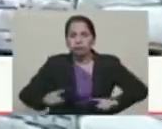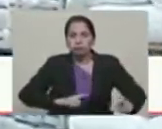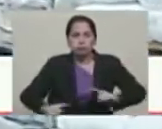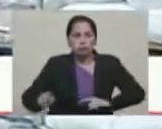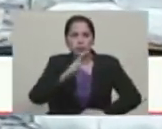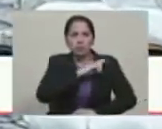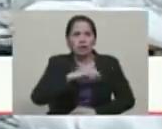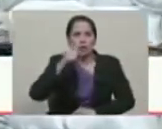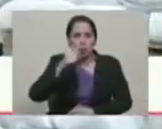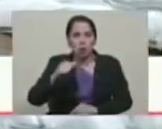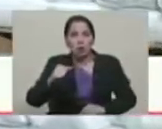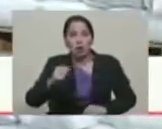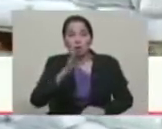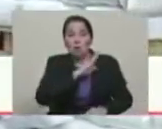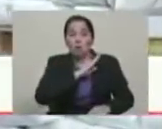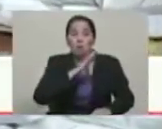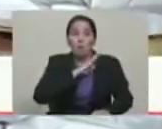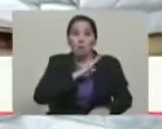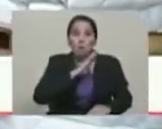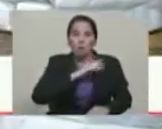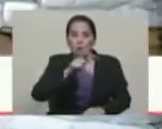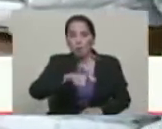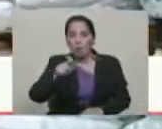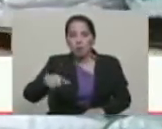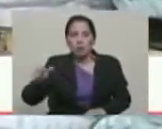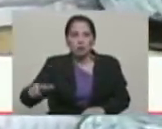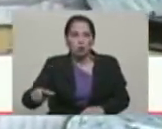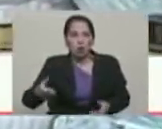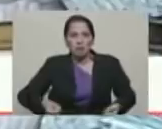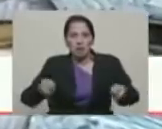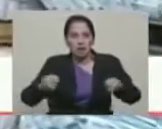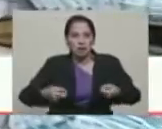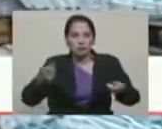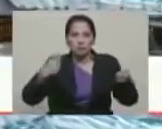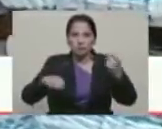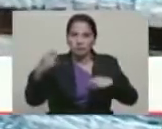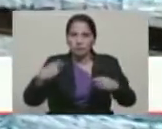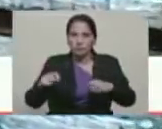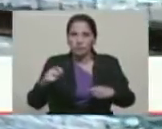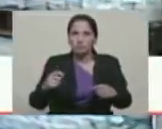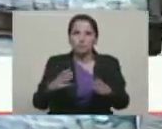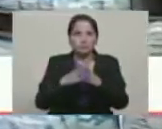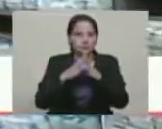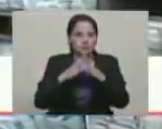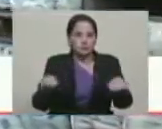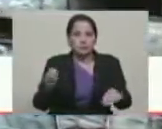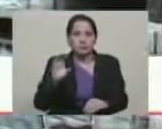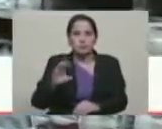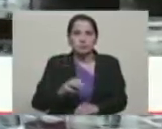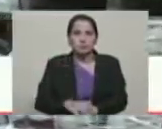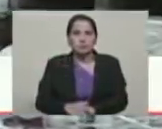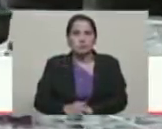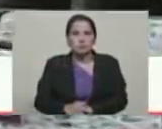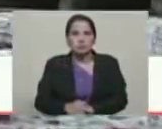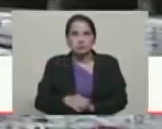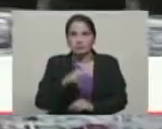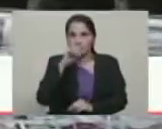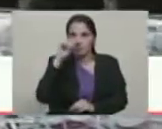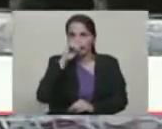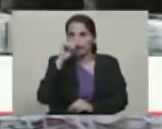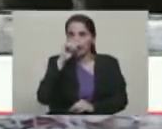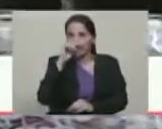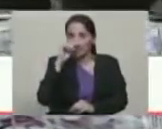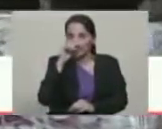los grandes supermercados, mercados, abastos, superabastos del país, la